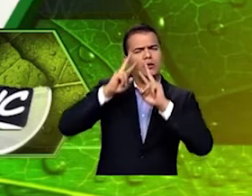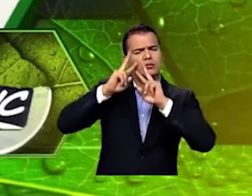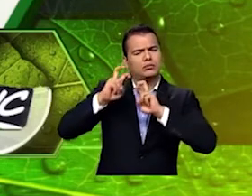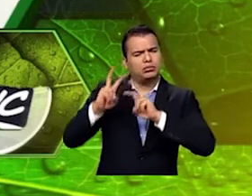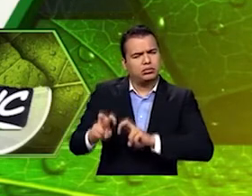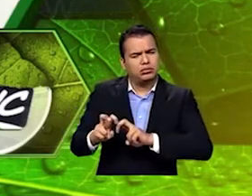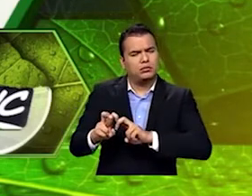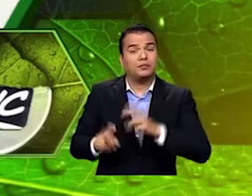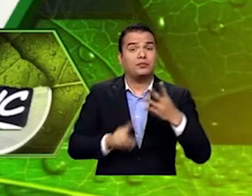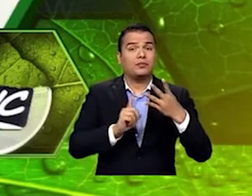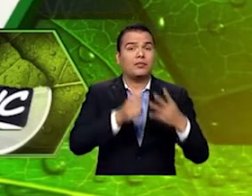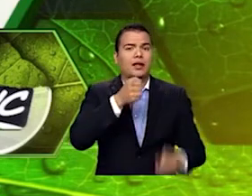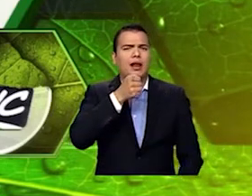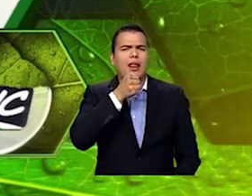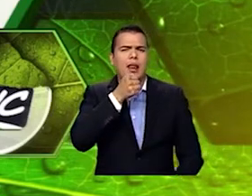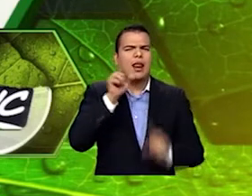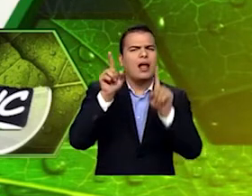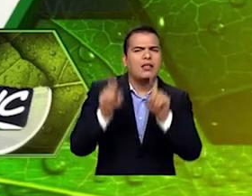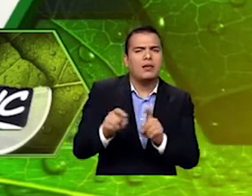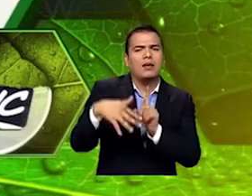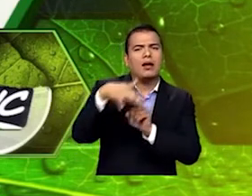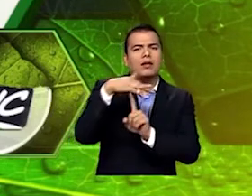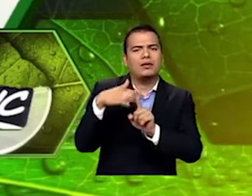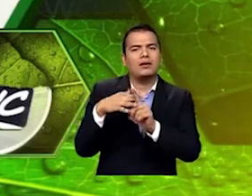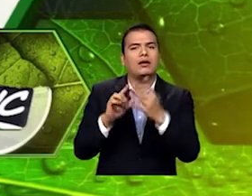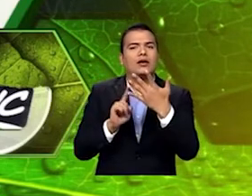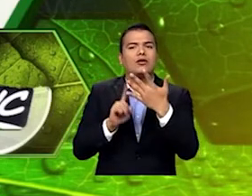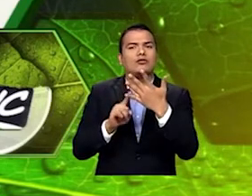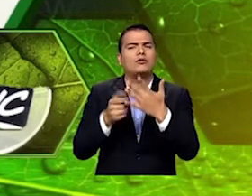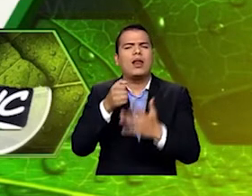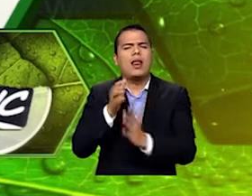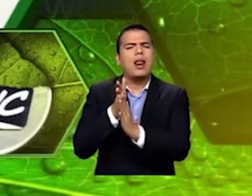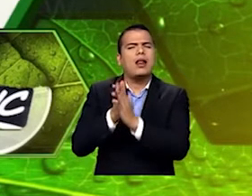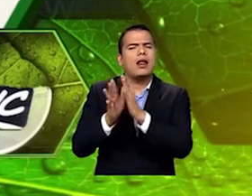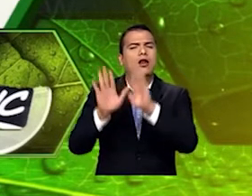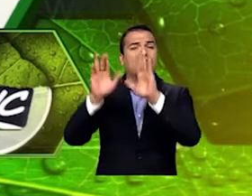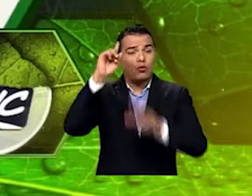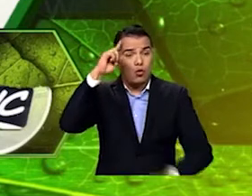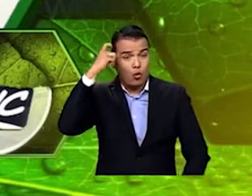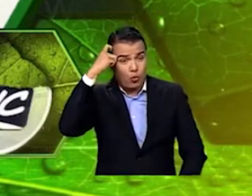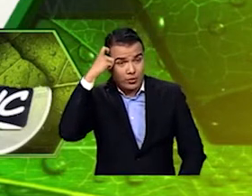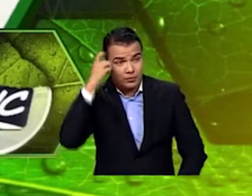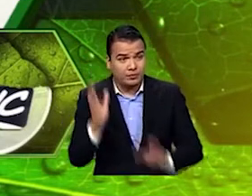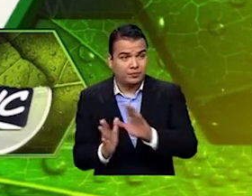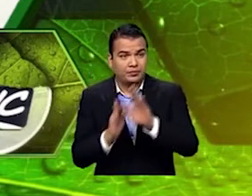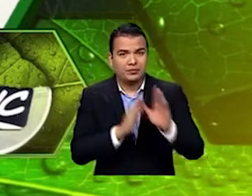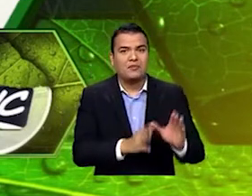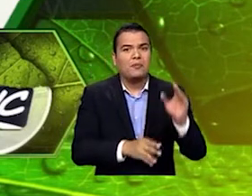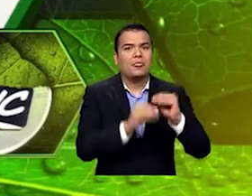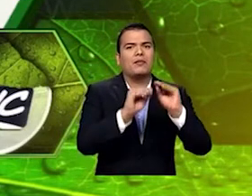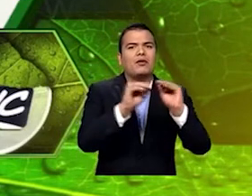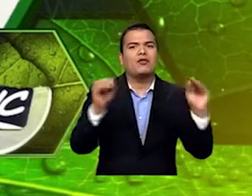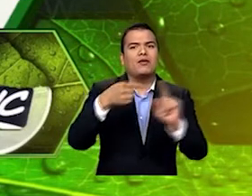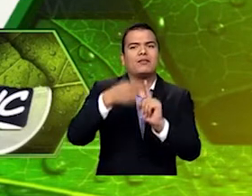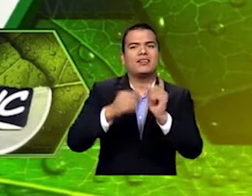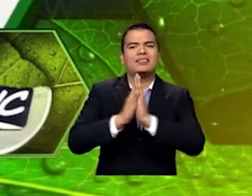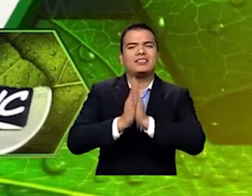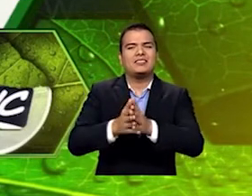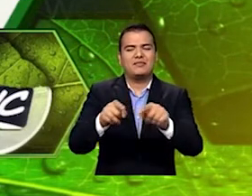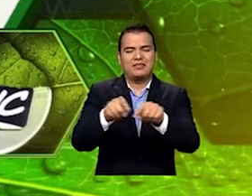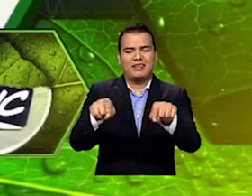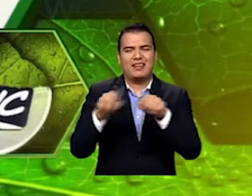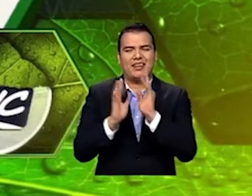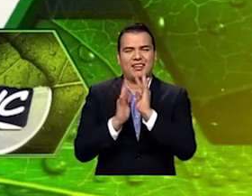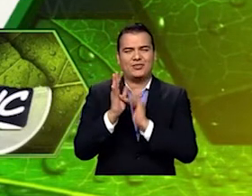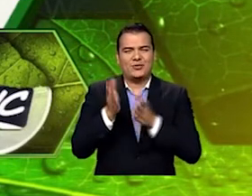Investigación, Periodismo Ambiental y Sector Público. Y además la convocatoria Pesebres y Villancicos de Nuestra Gente,